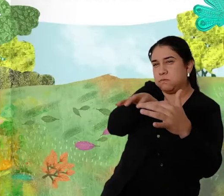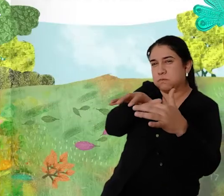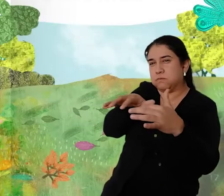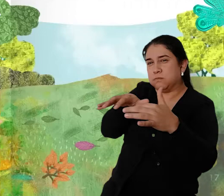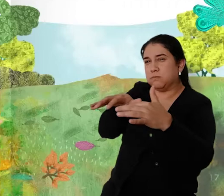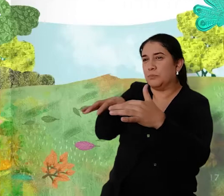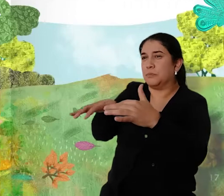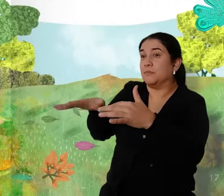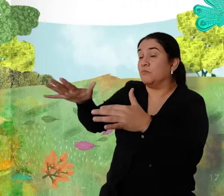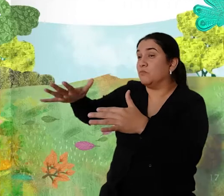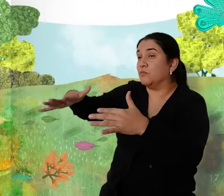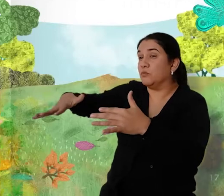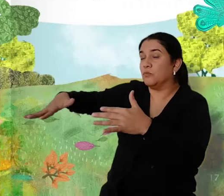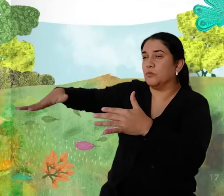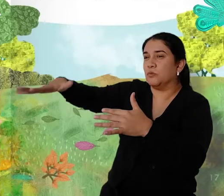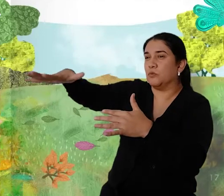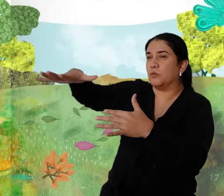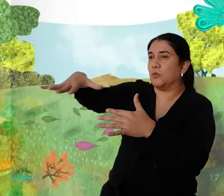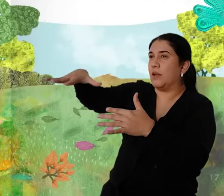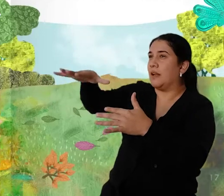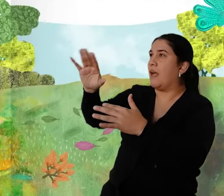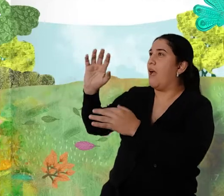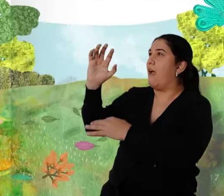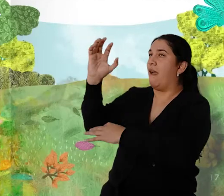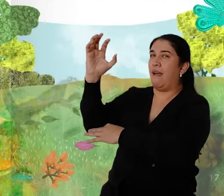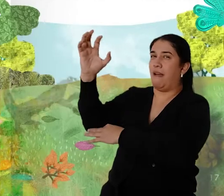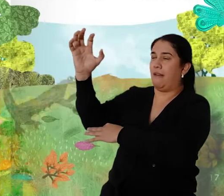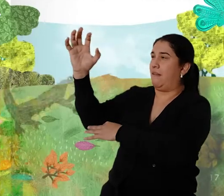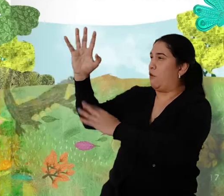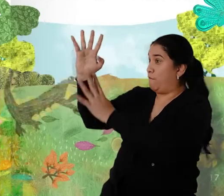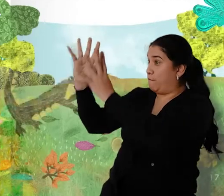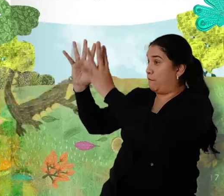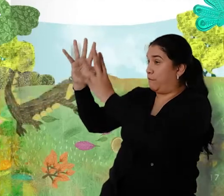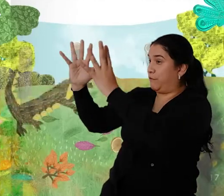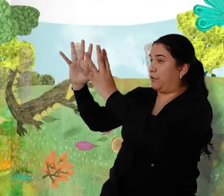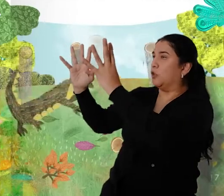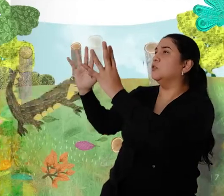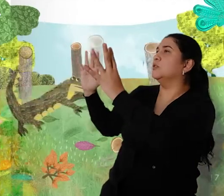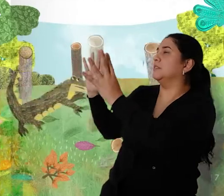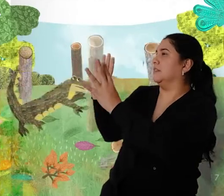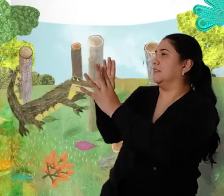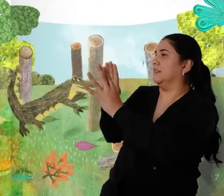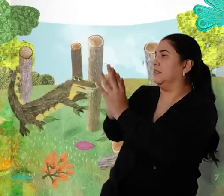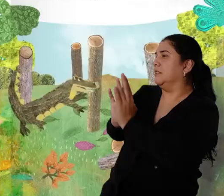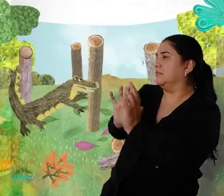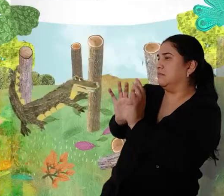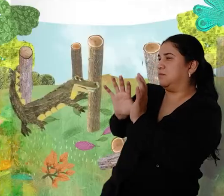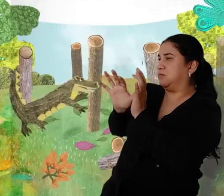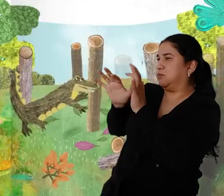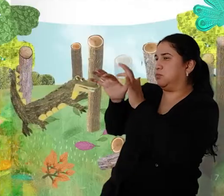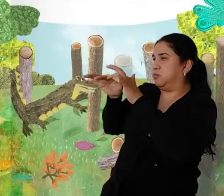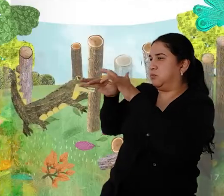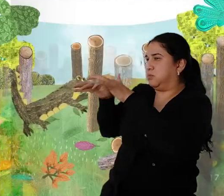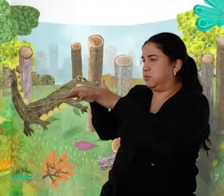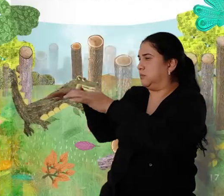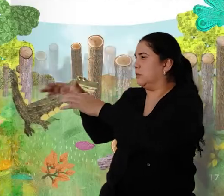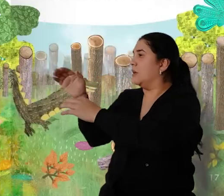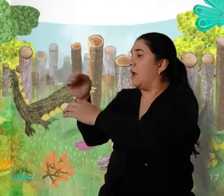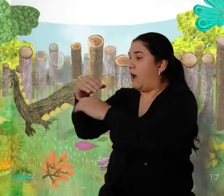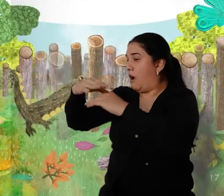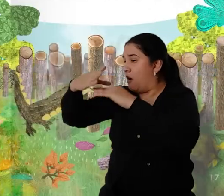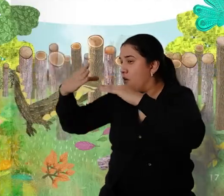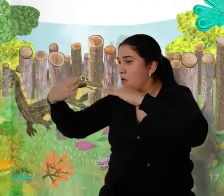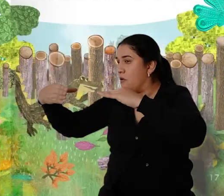Enseguida se pusieron a hacer el dique. Fueron todos al bosque y echaron abajo más de 10.000 árboles, sobre todo